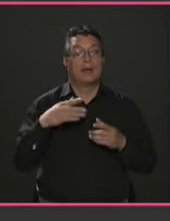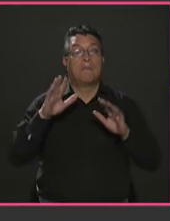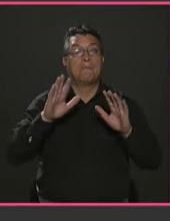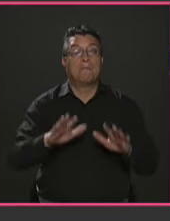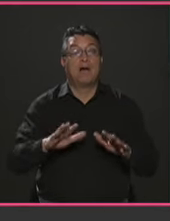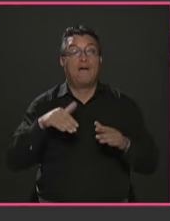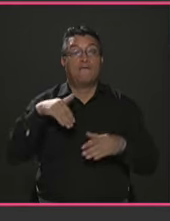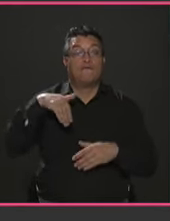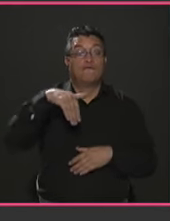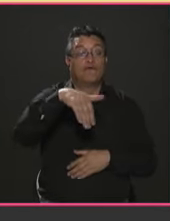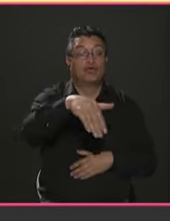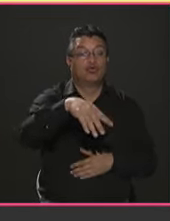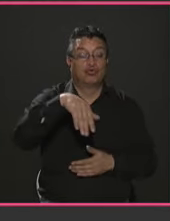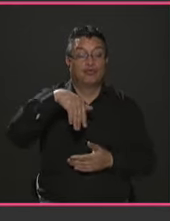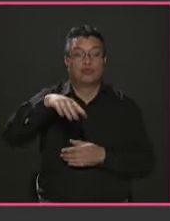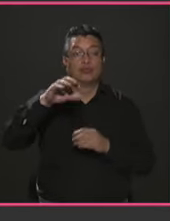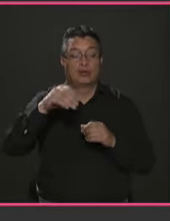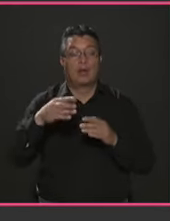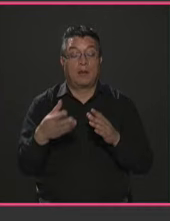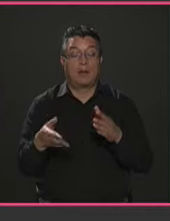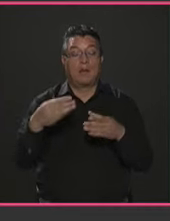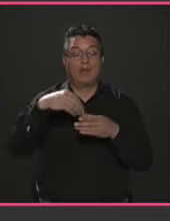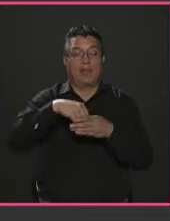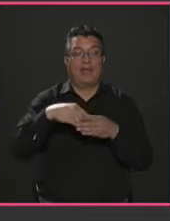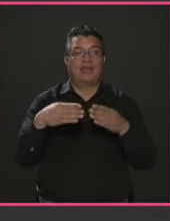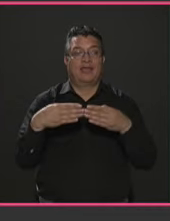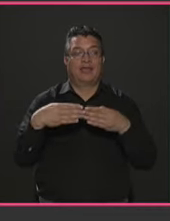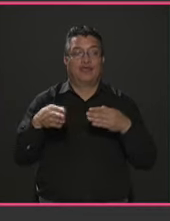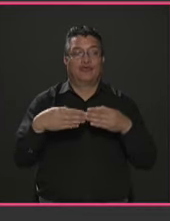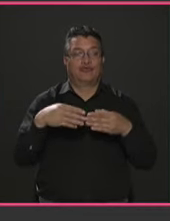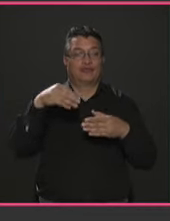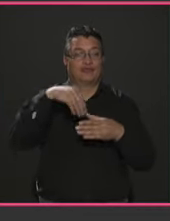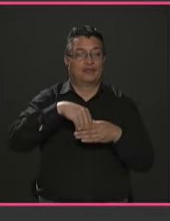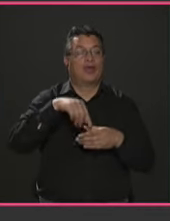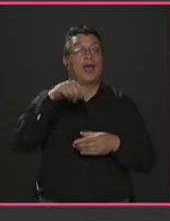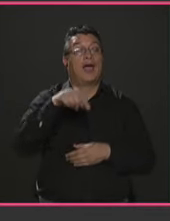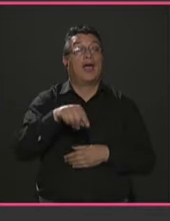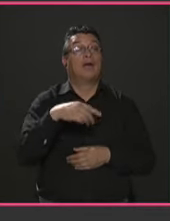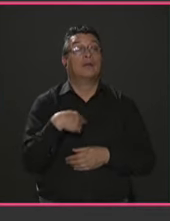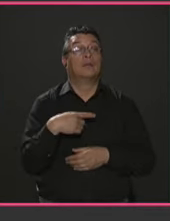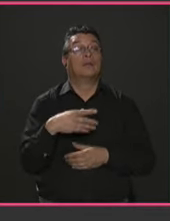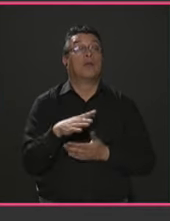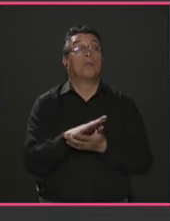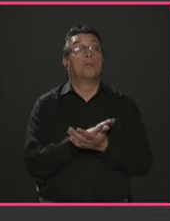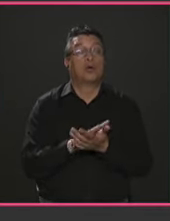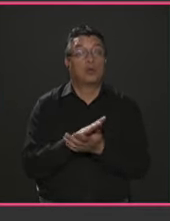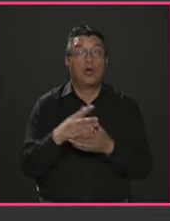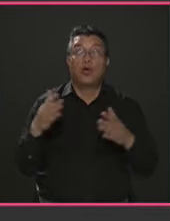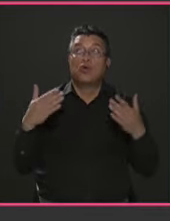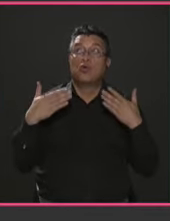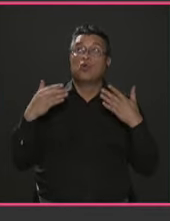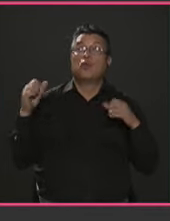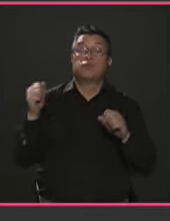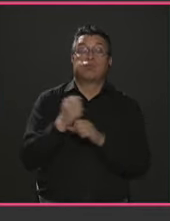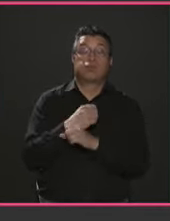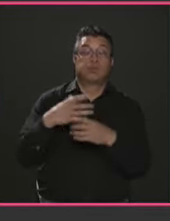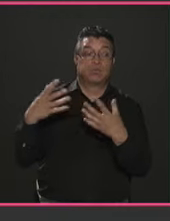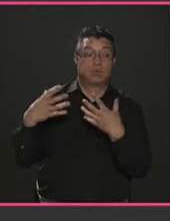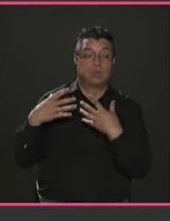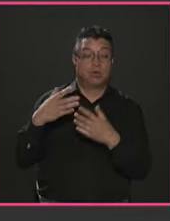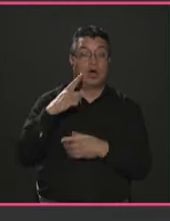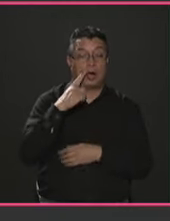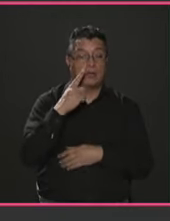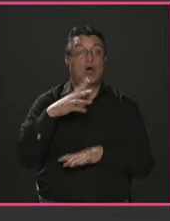bus que se han puert adentro y aquí no importa Por ejemplo si tienen aer acondicionado si están